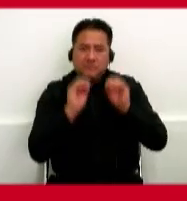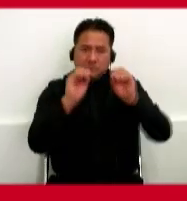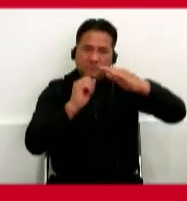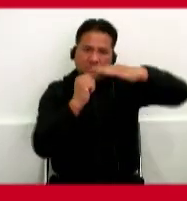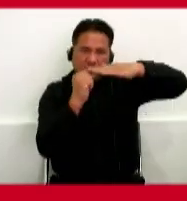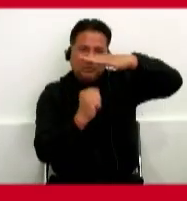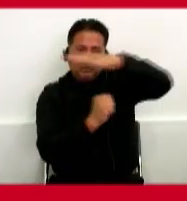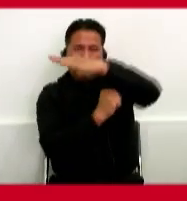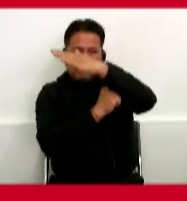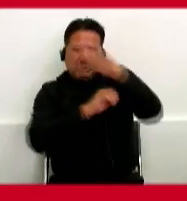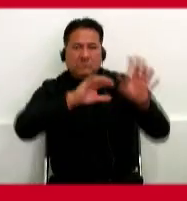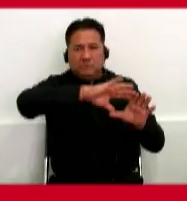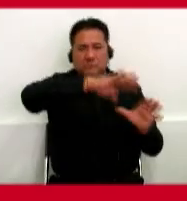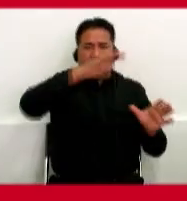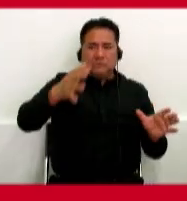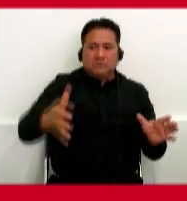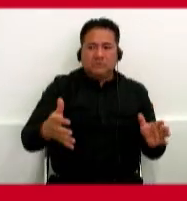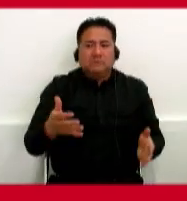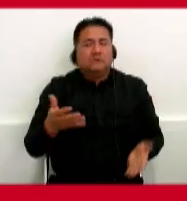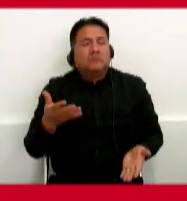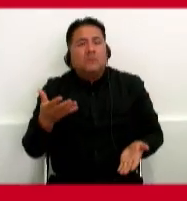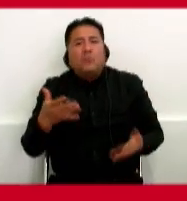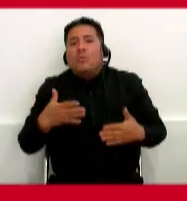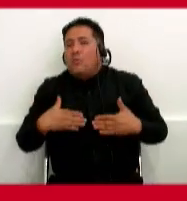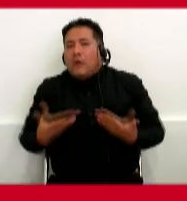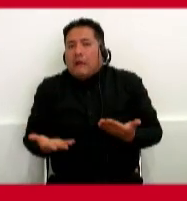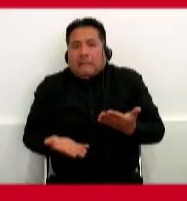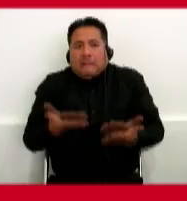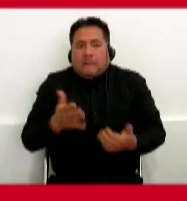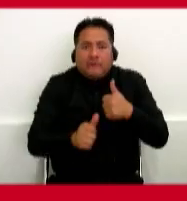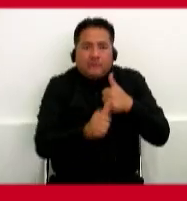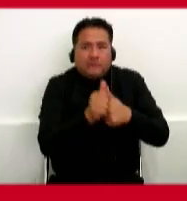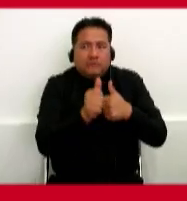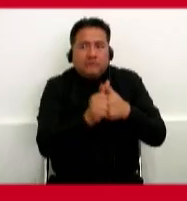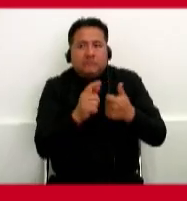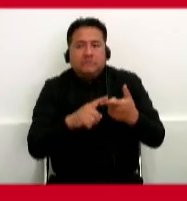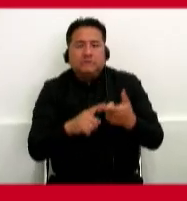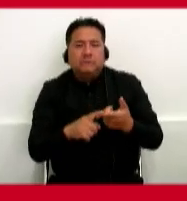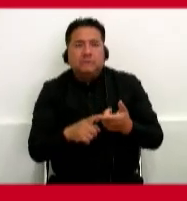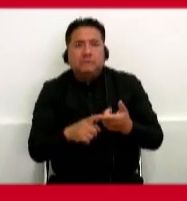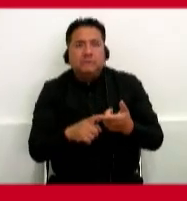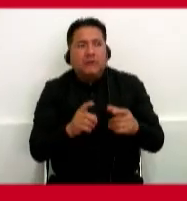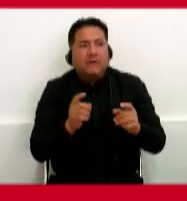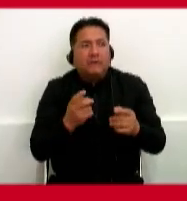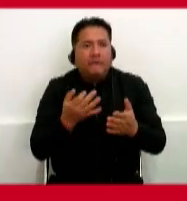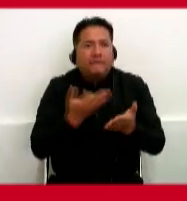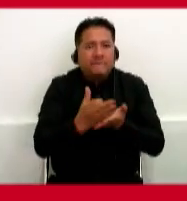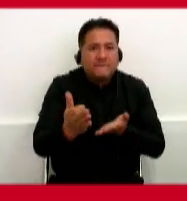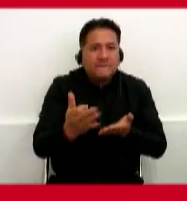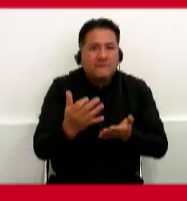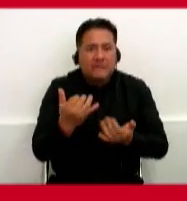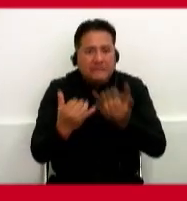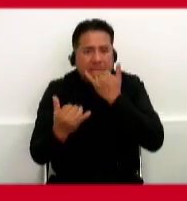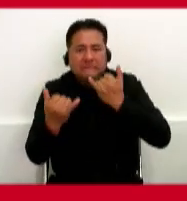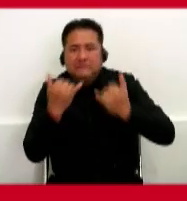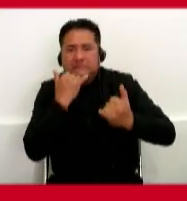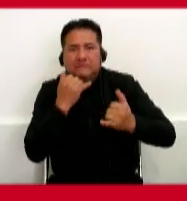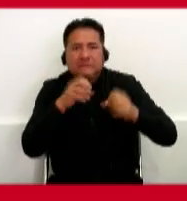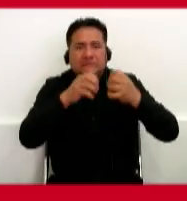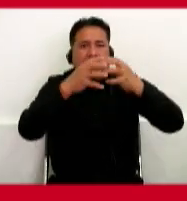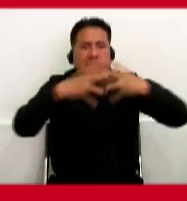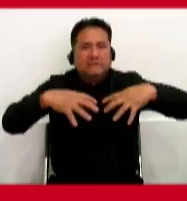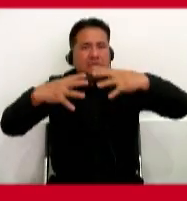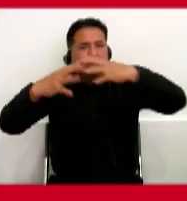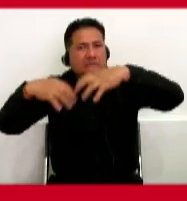riesgo de que podrían fallar los pilares intermedios que estábamos considerando, podrían fallar el relleno cementado que